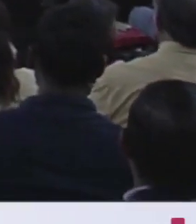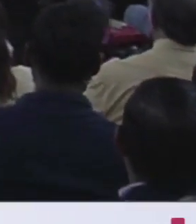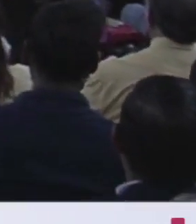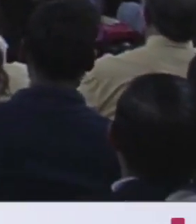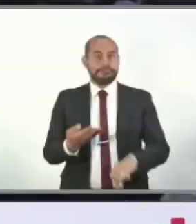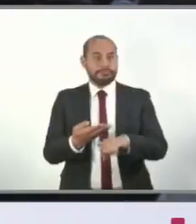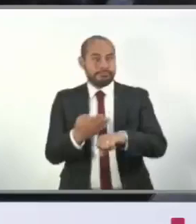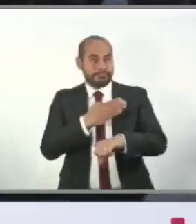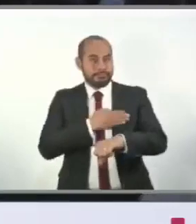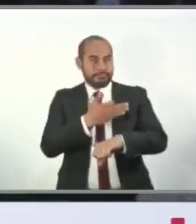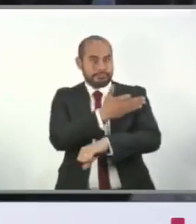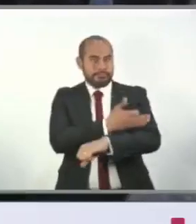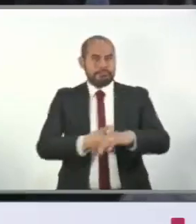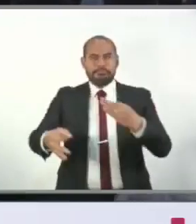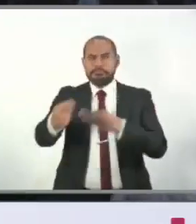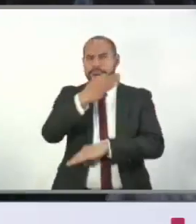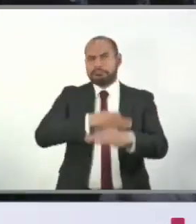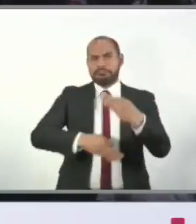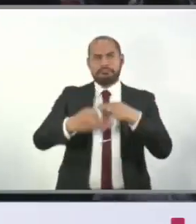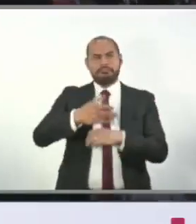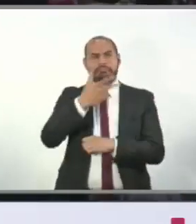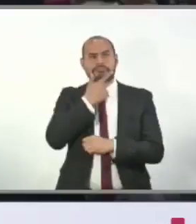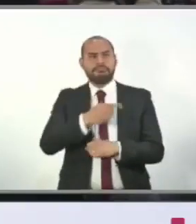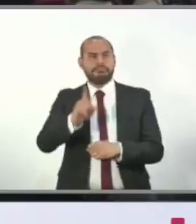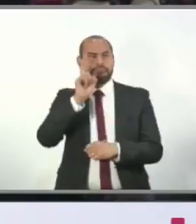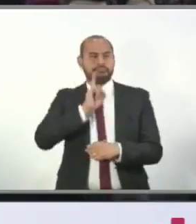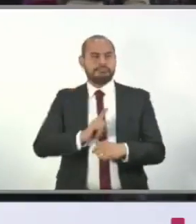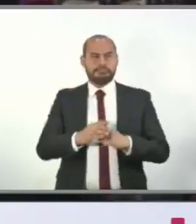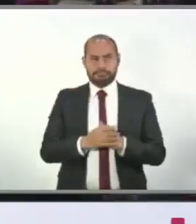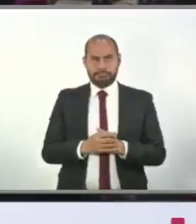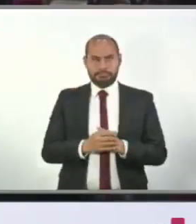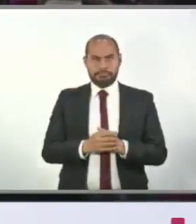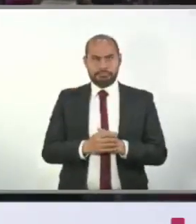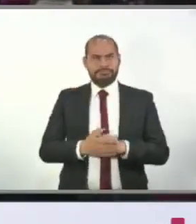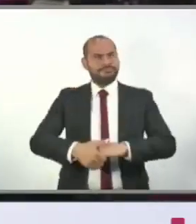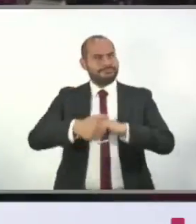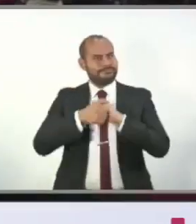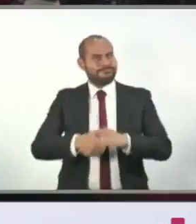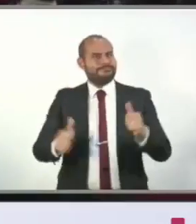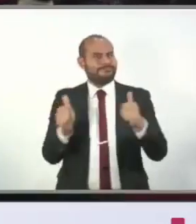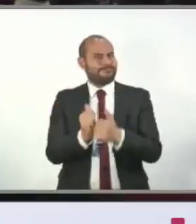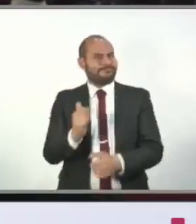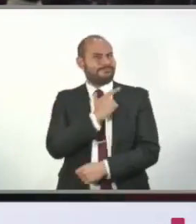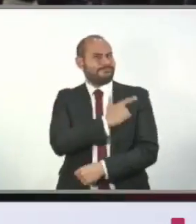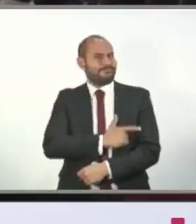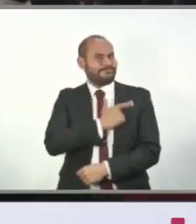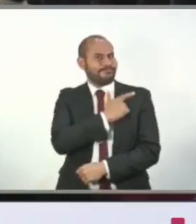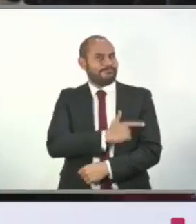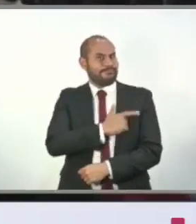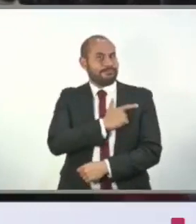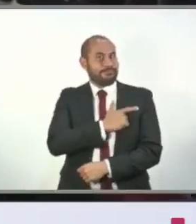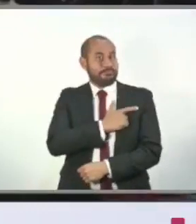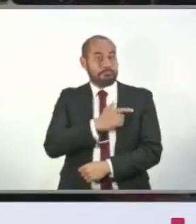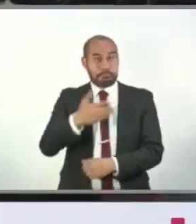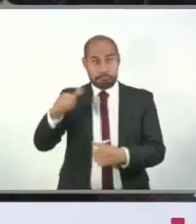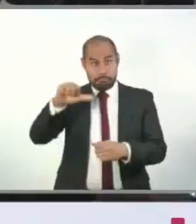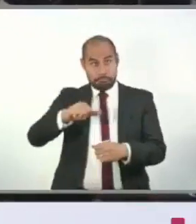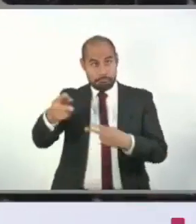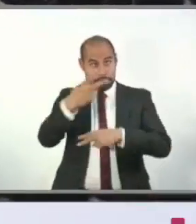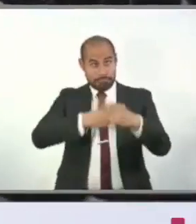Muy buenas tardes a todas y todos. Saludo con mucho gusto a quienes hoy nos